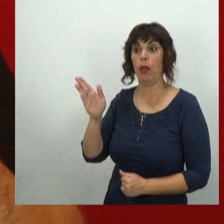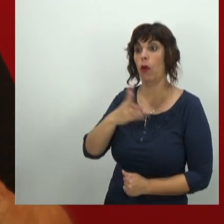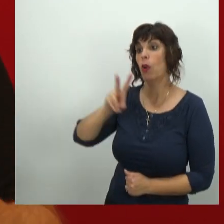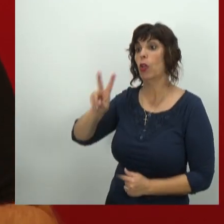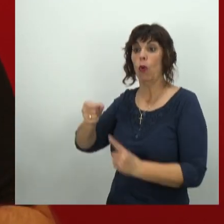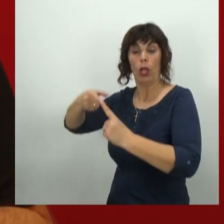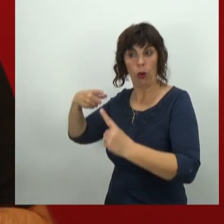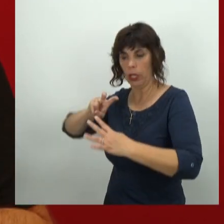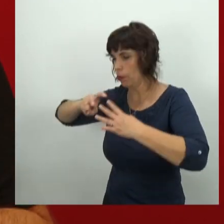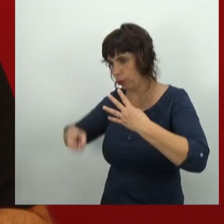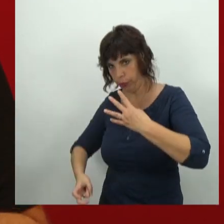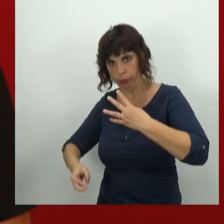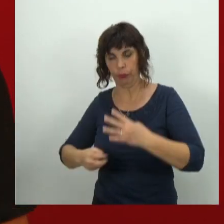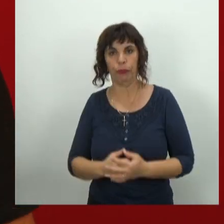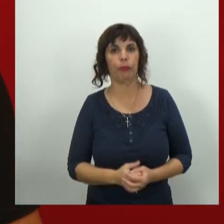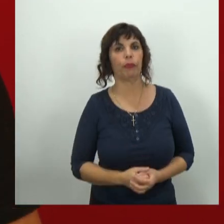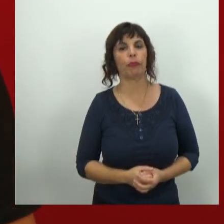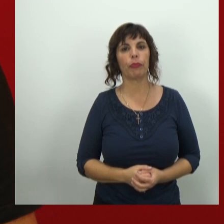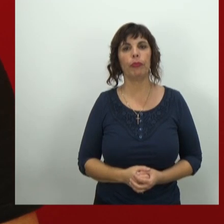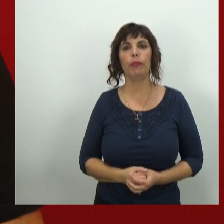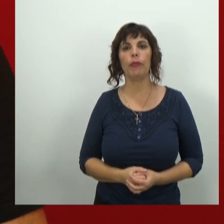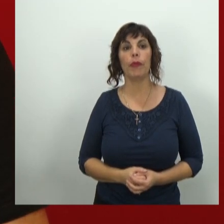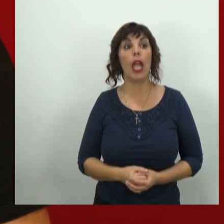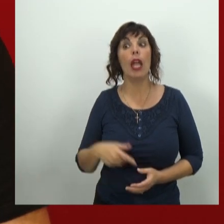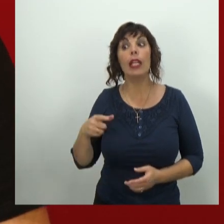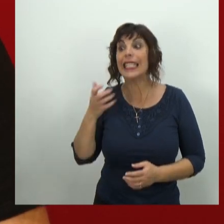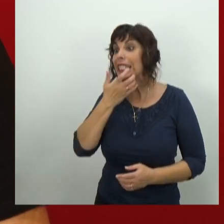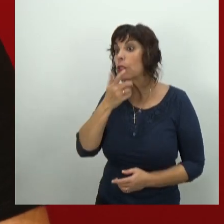por el Nuevo Testamento y la persona de Jesucristo.